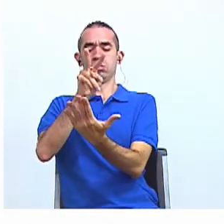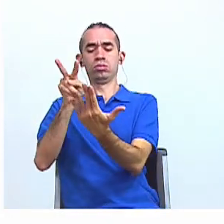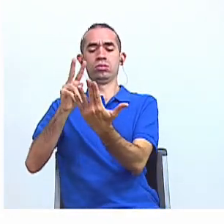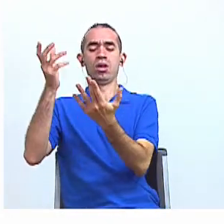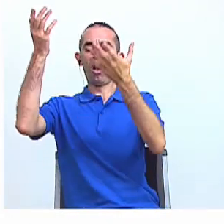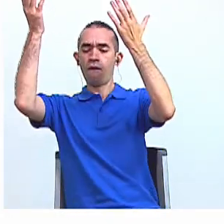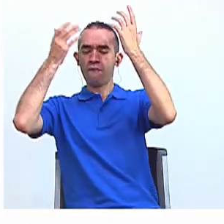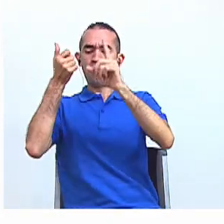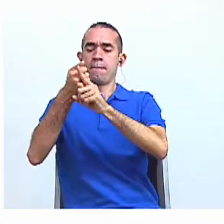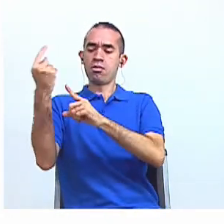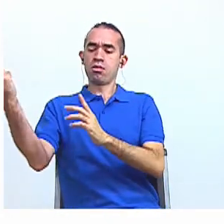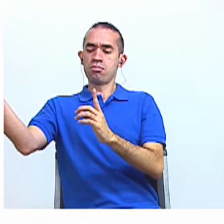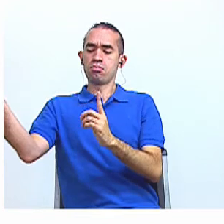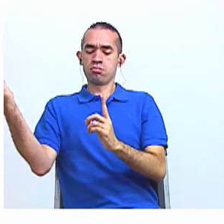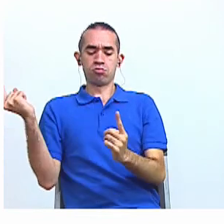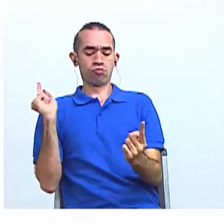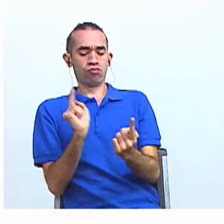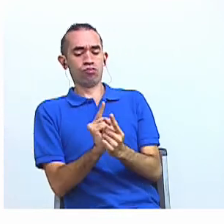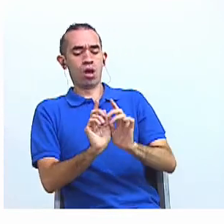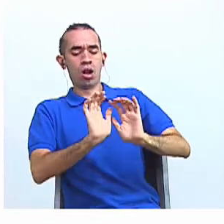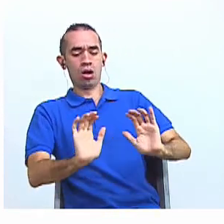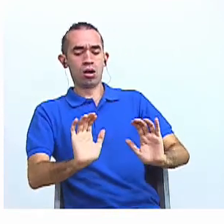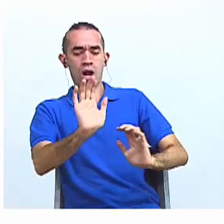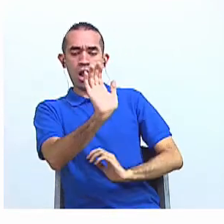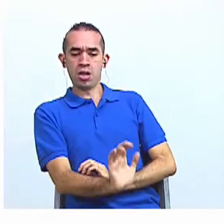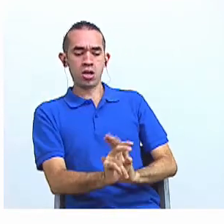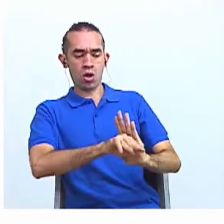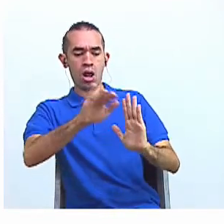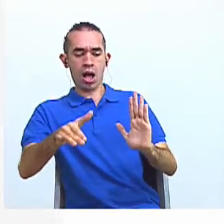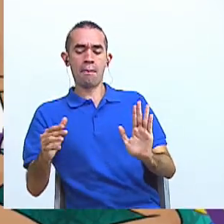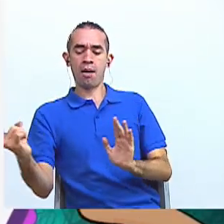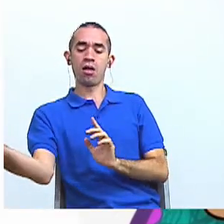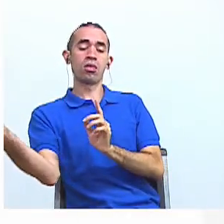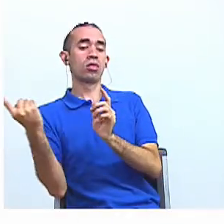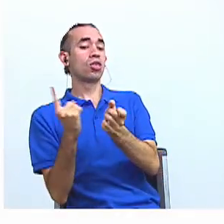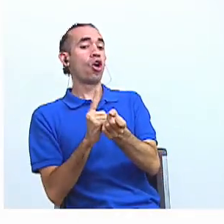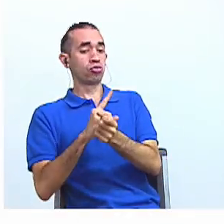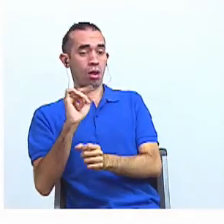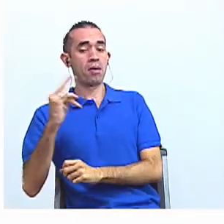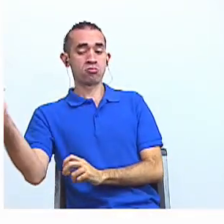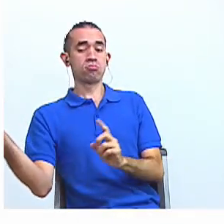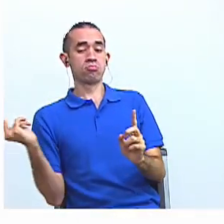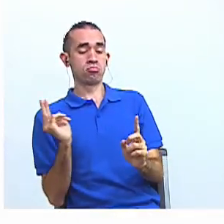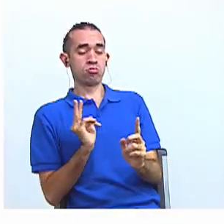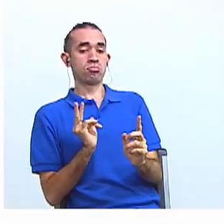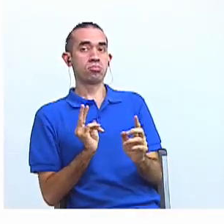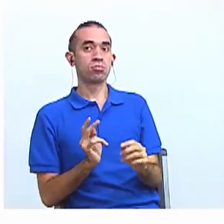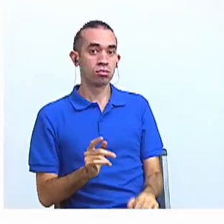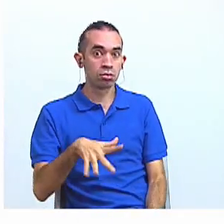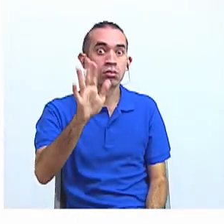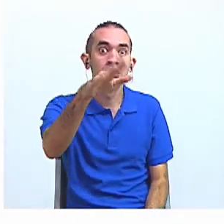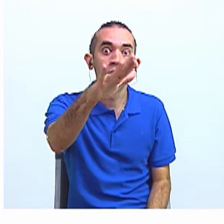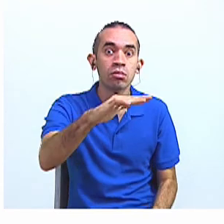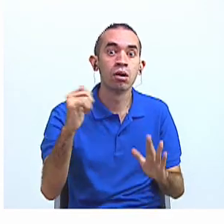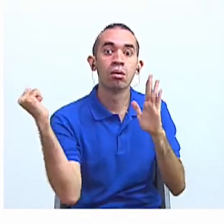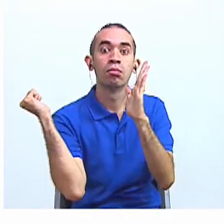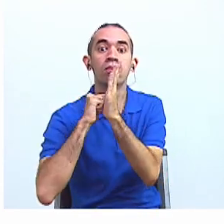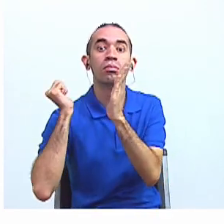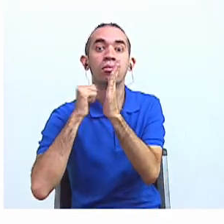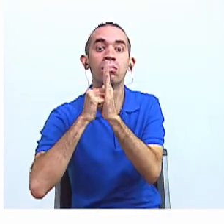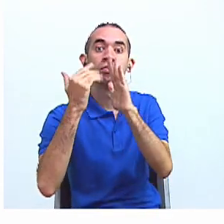en persona viene a ver a Amal, con el médico de la corte. De repente, llaman a la